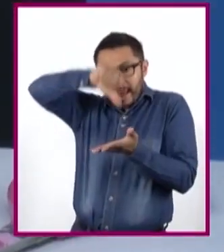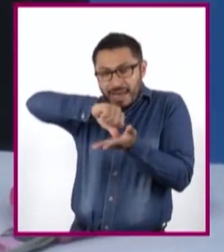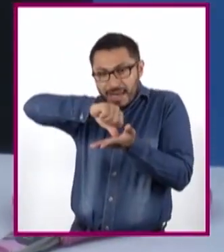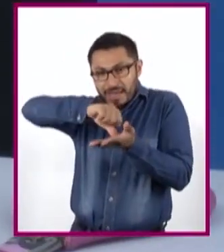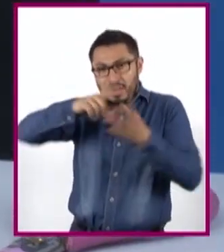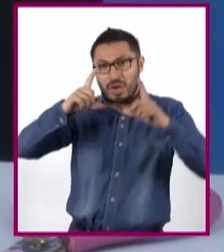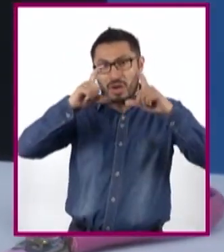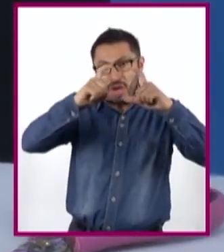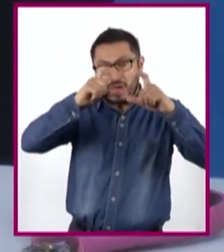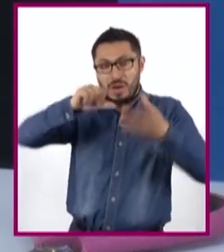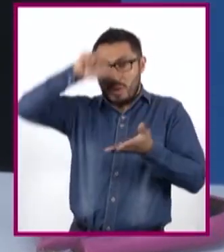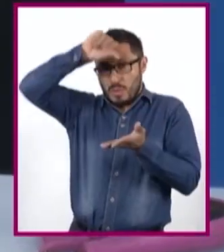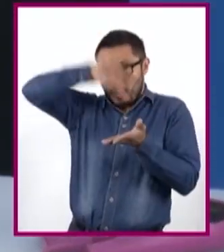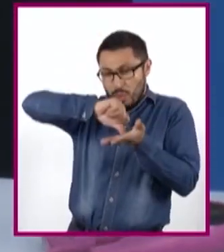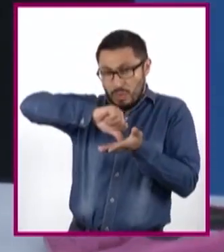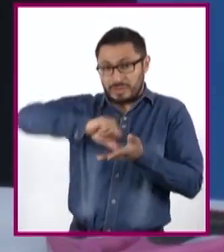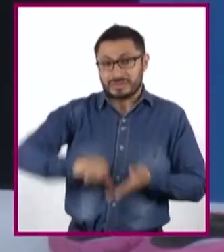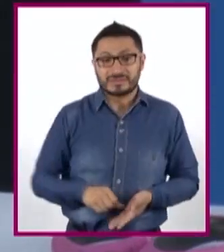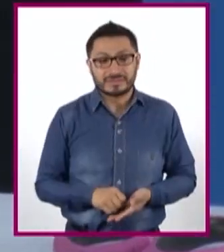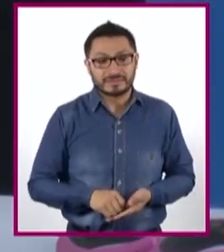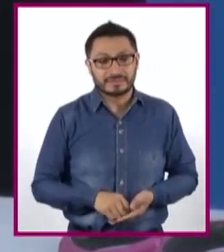del círculo de aluminio.